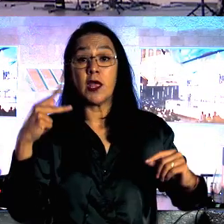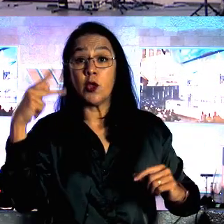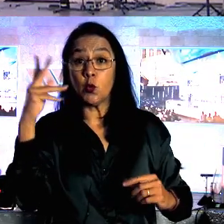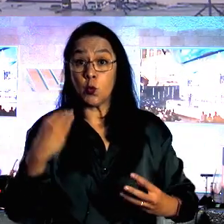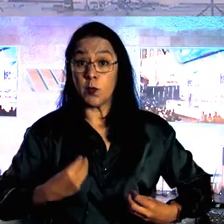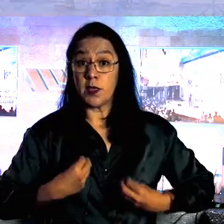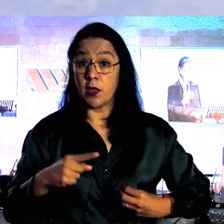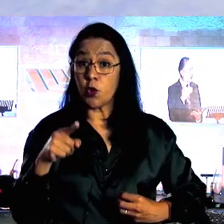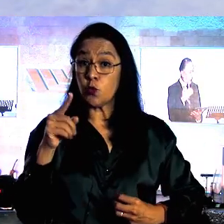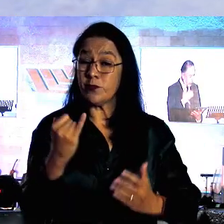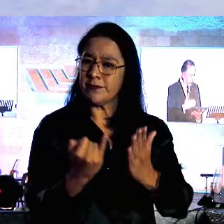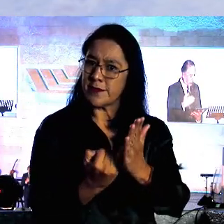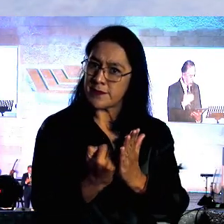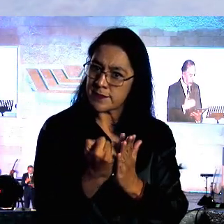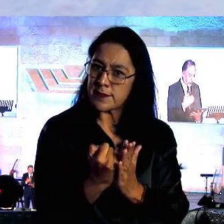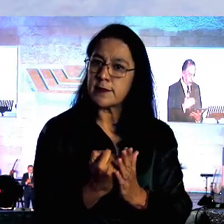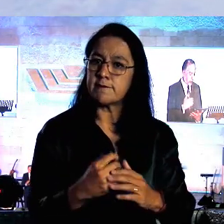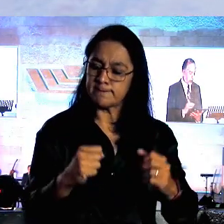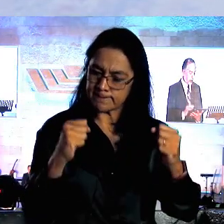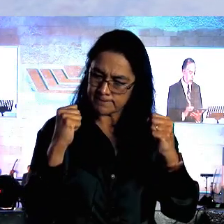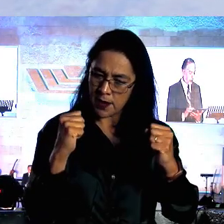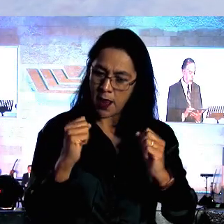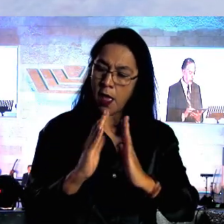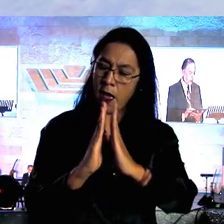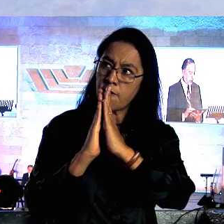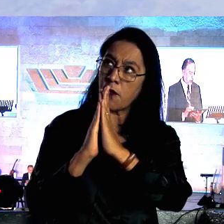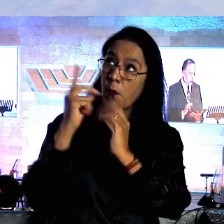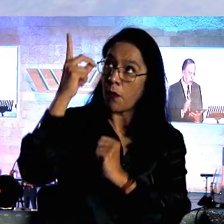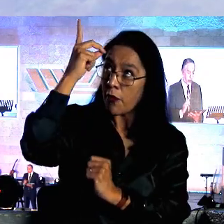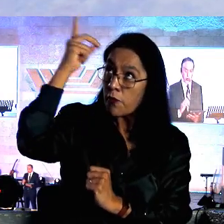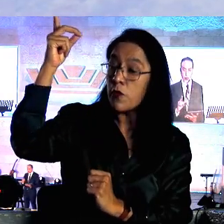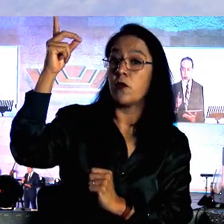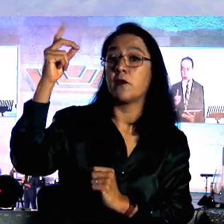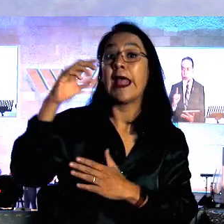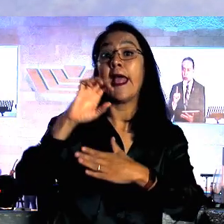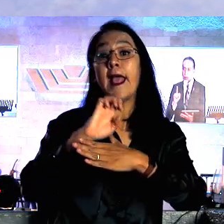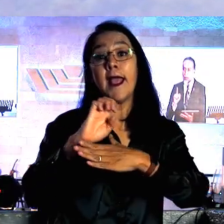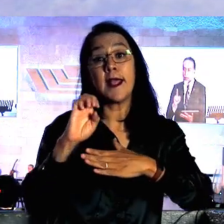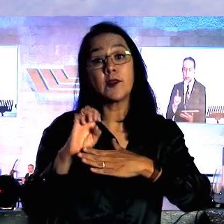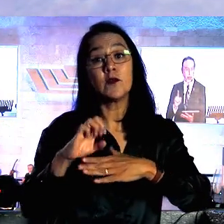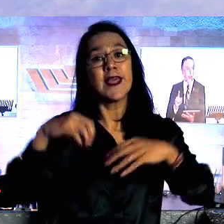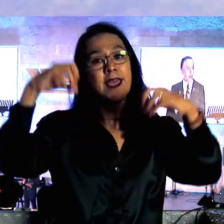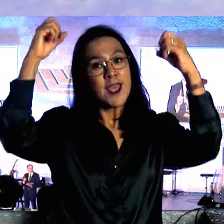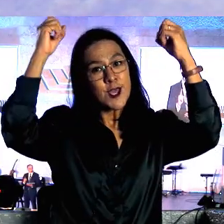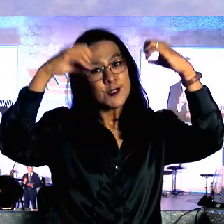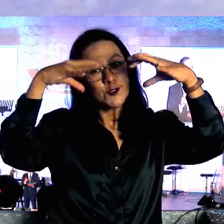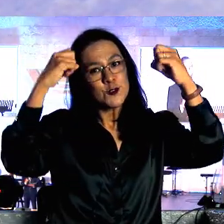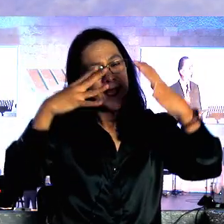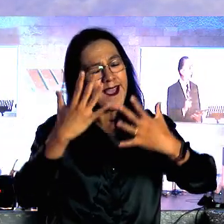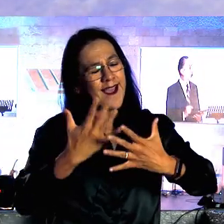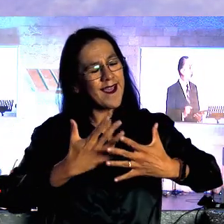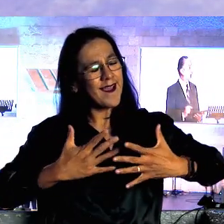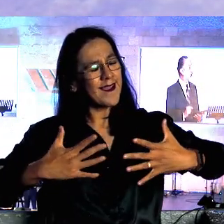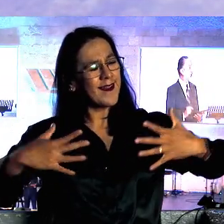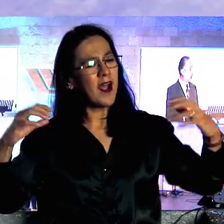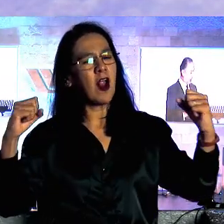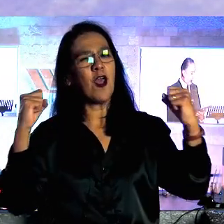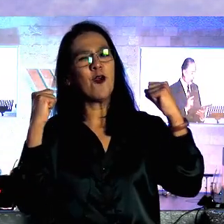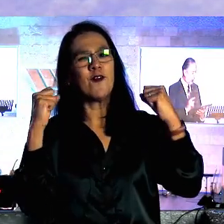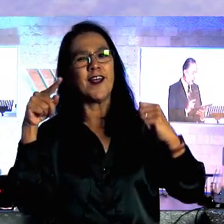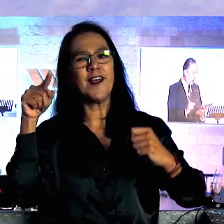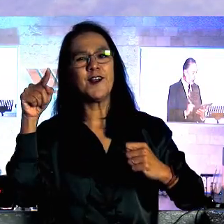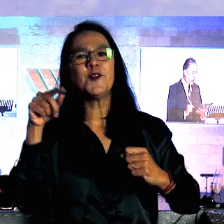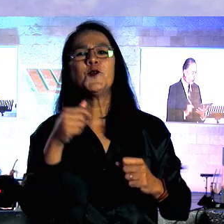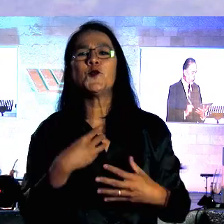y tienes que tomar decisiones en favor de Dios y entonces una lluvia grande y fuerte vendrá sobre tu vida